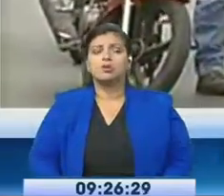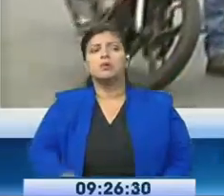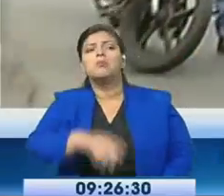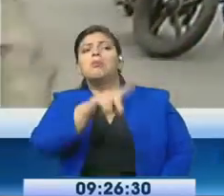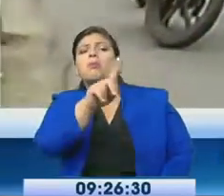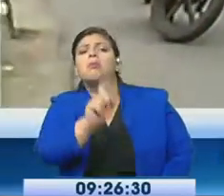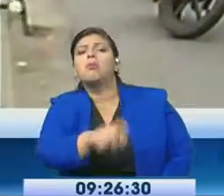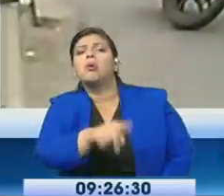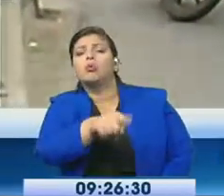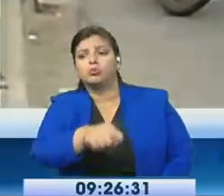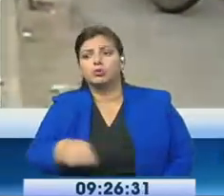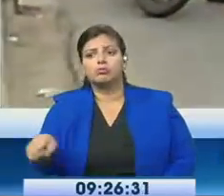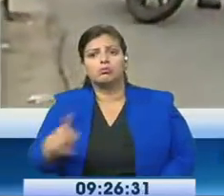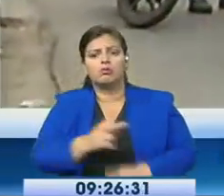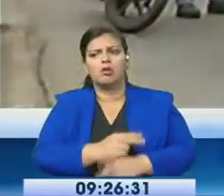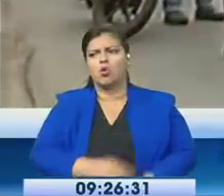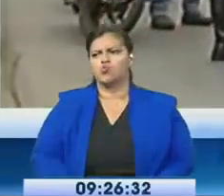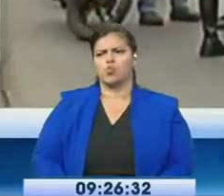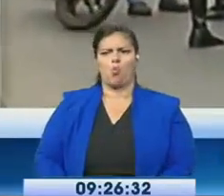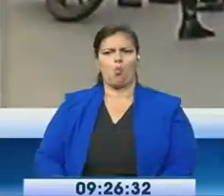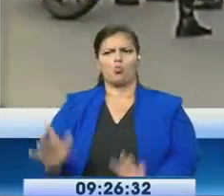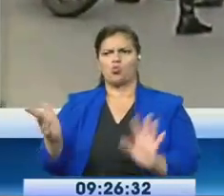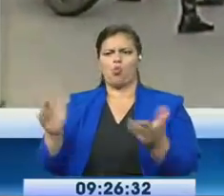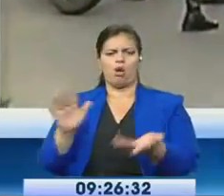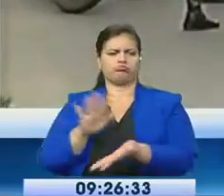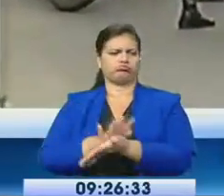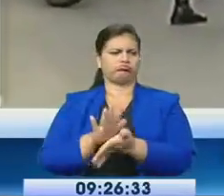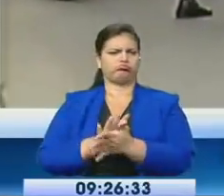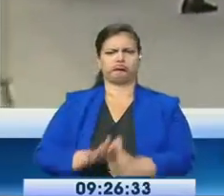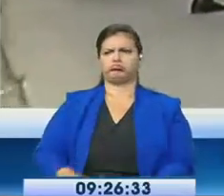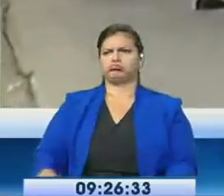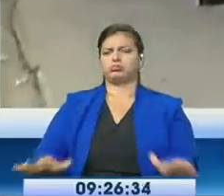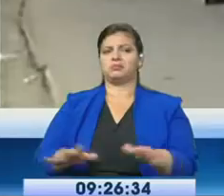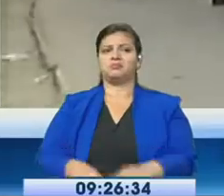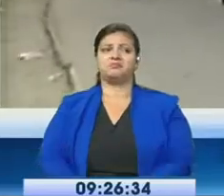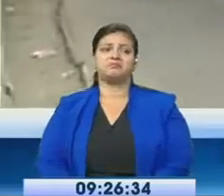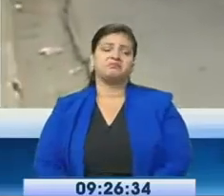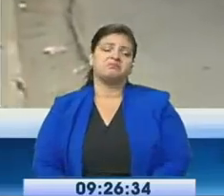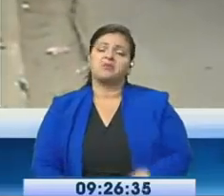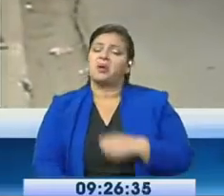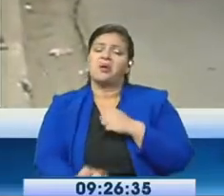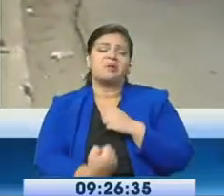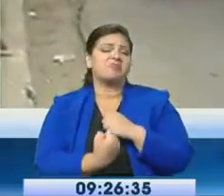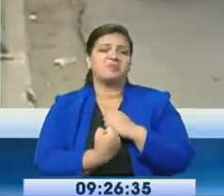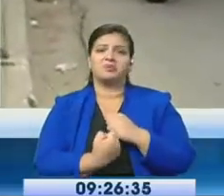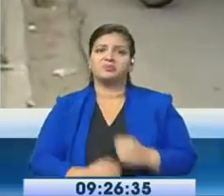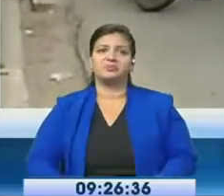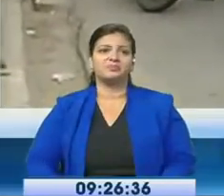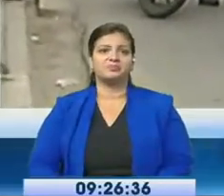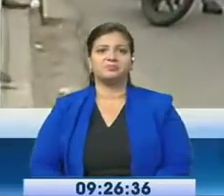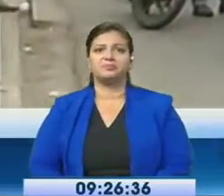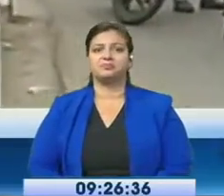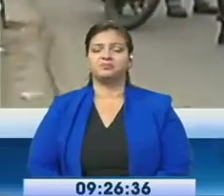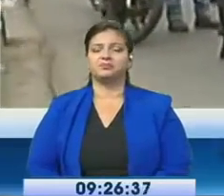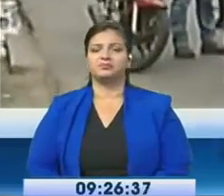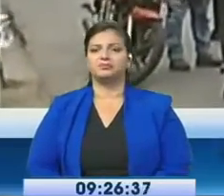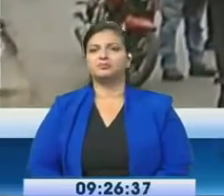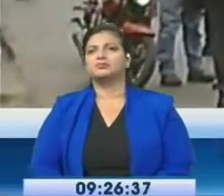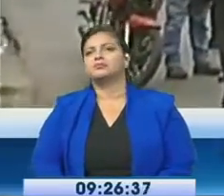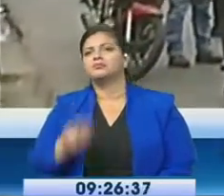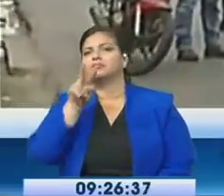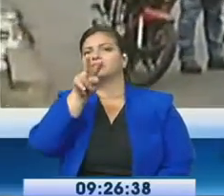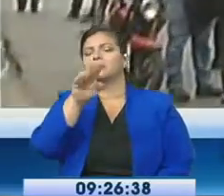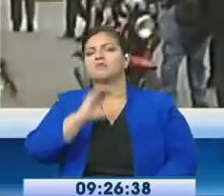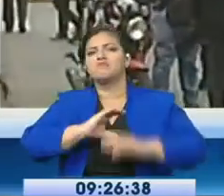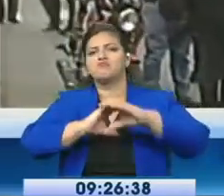No quieren colaborar, algunos, pero hay otros que sí. Bueno, aquí van a bajar a las personas, a los pasajeros de este